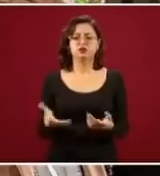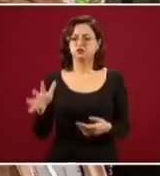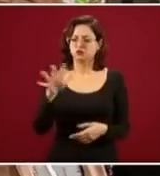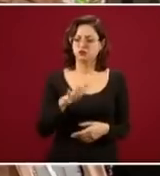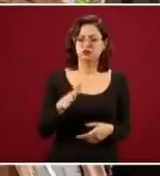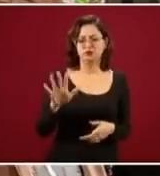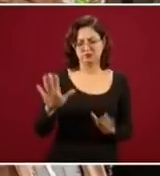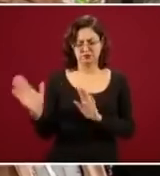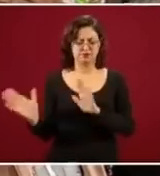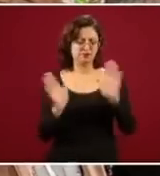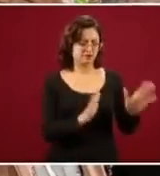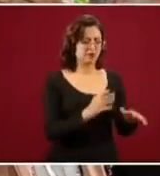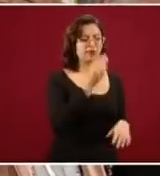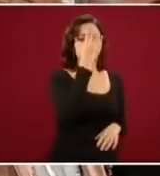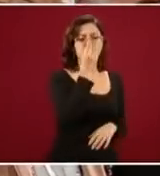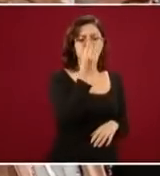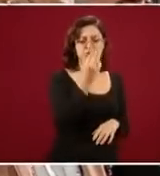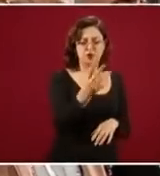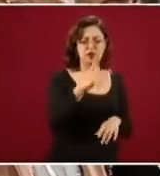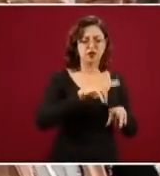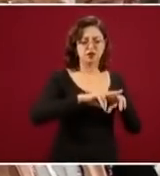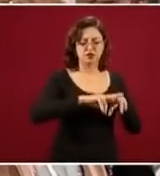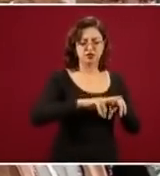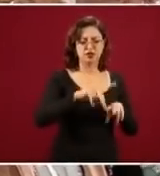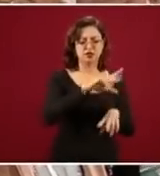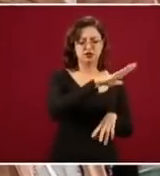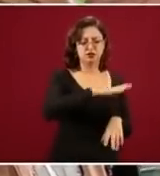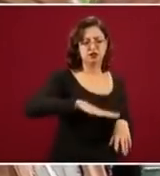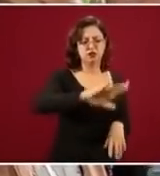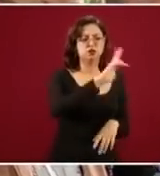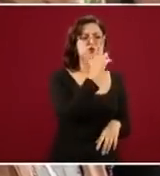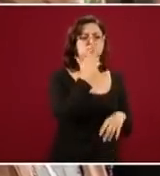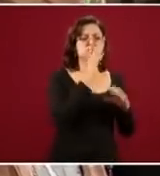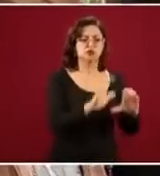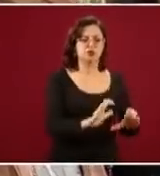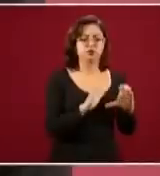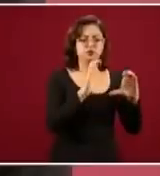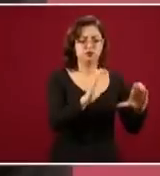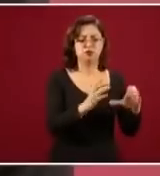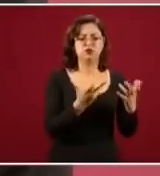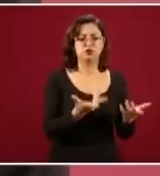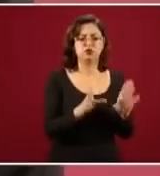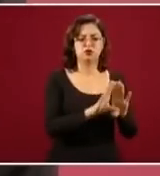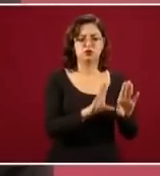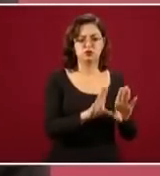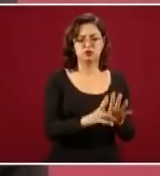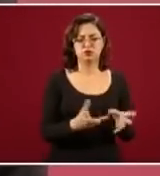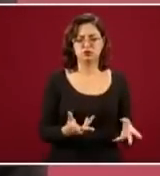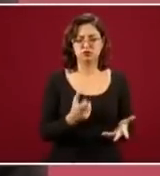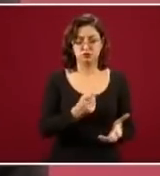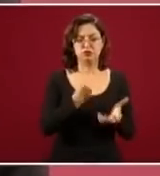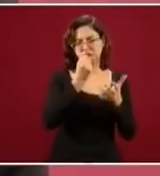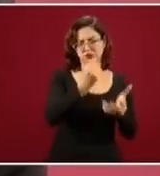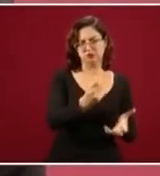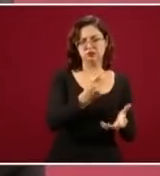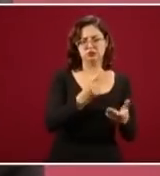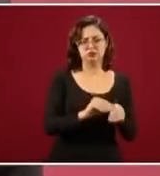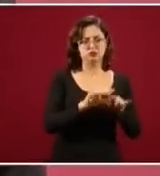donde va a pasar el Tren Maya, que además va a dejar pues inversión al país? Bueno, mire,